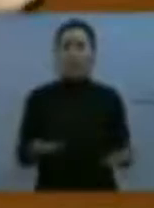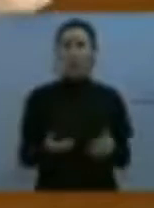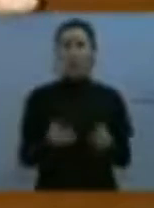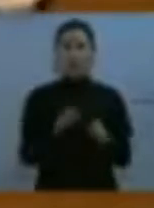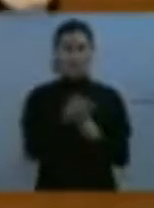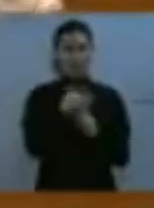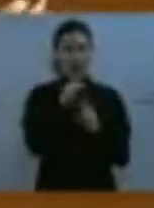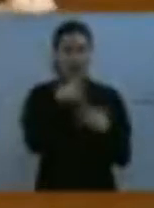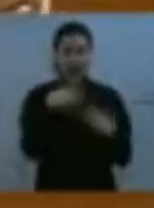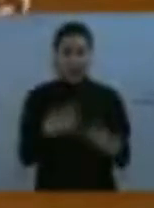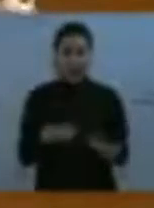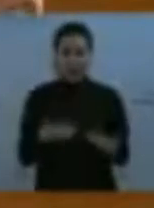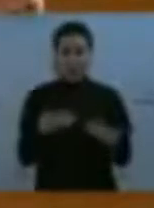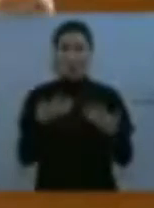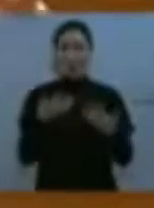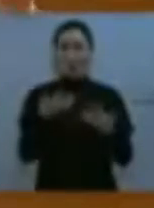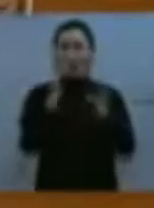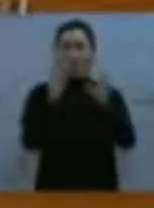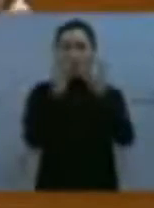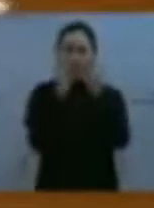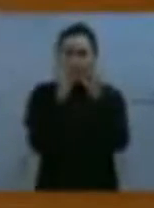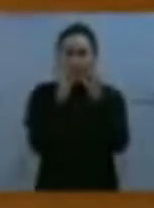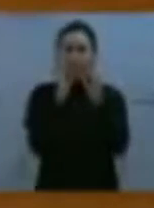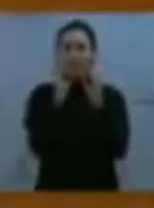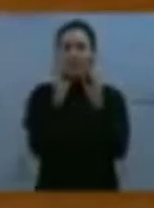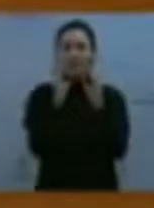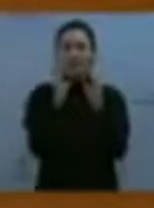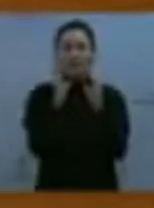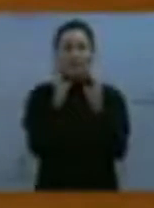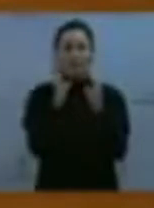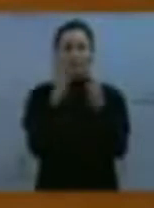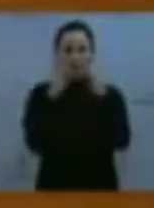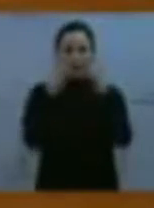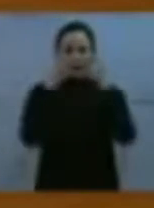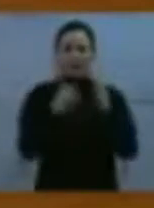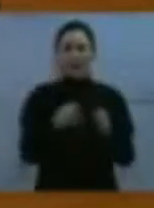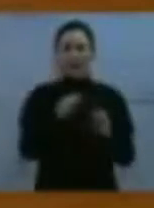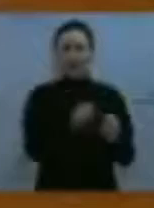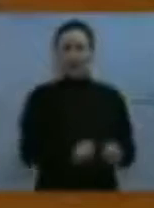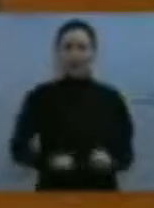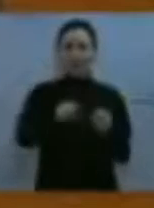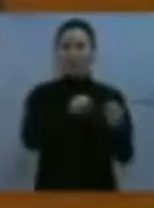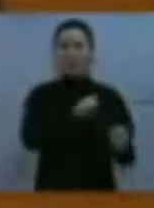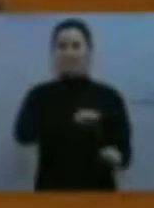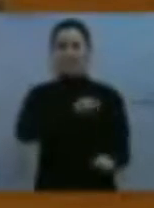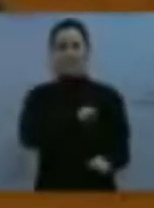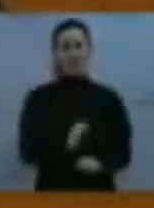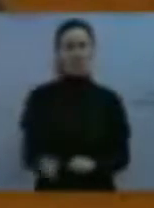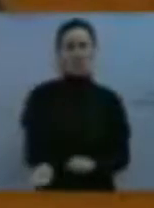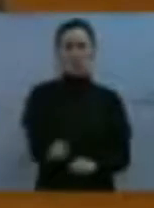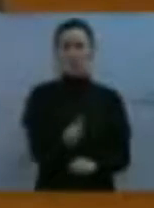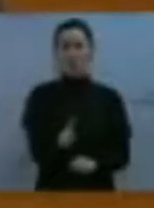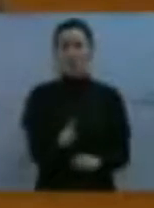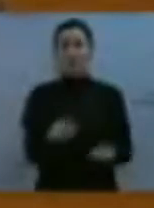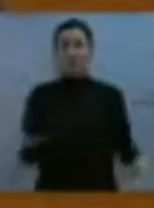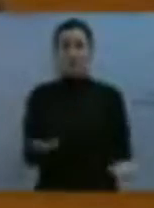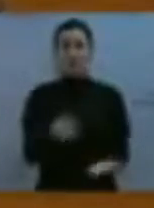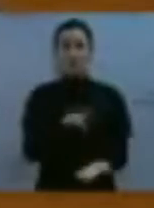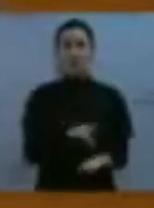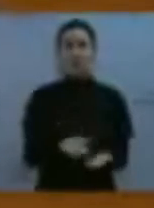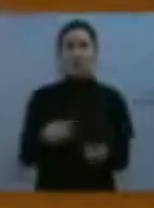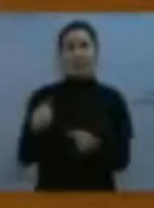poco atinados a la defensa del interés general de los españoles que se han sucedido en los últimos tiempos ponen de manifiesto